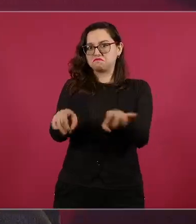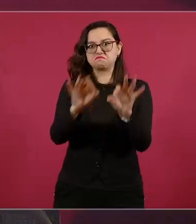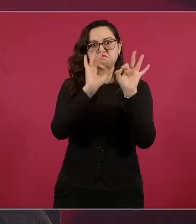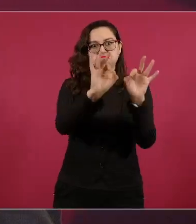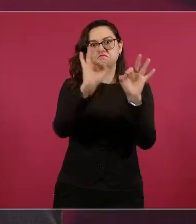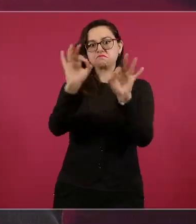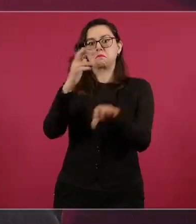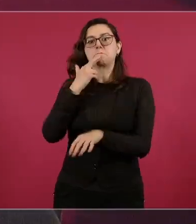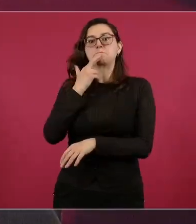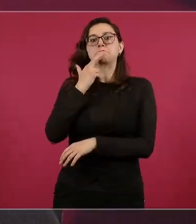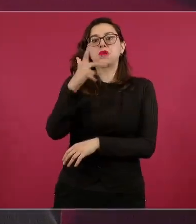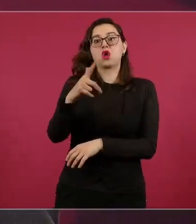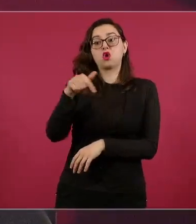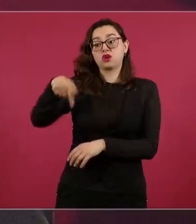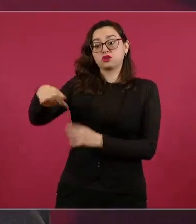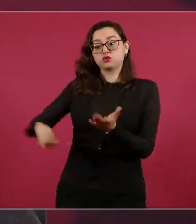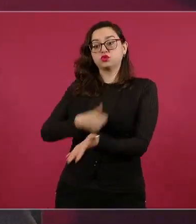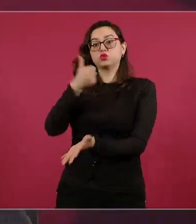Ocupa el lugar 6.